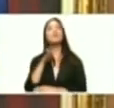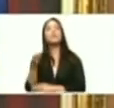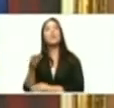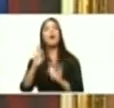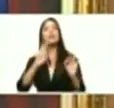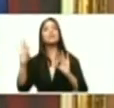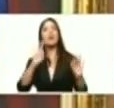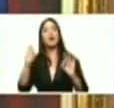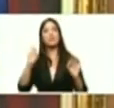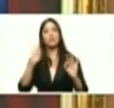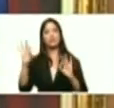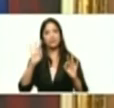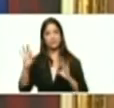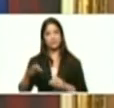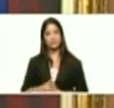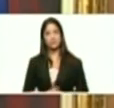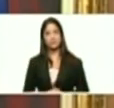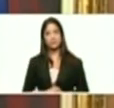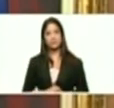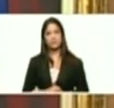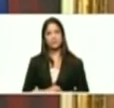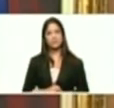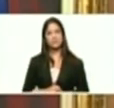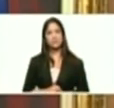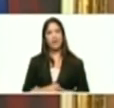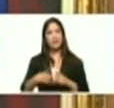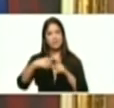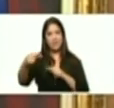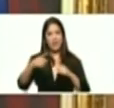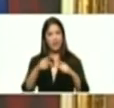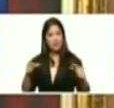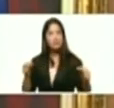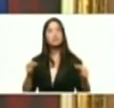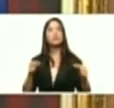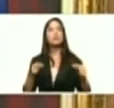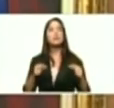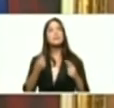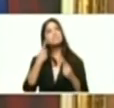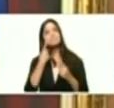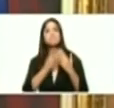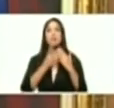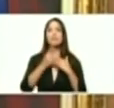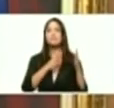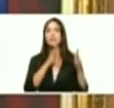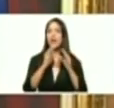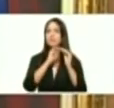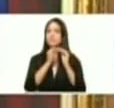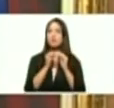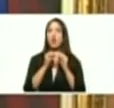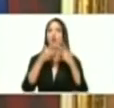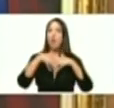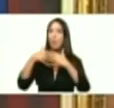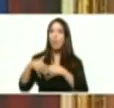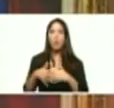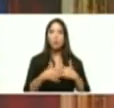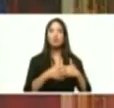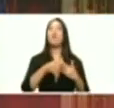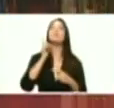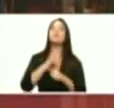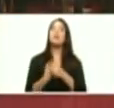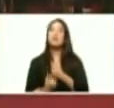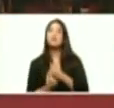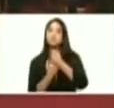Carreño, bueno, lanzando elementos claves de los motores, de lo que debe ser el